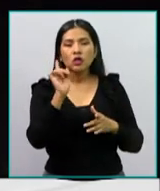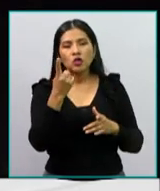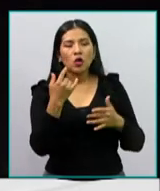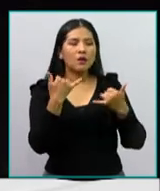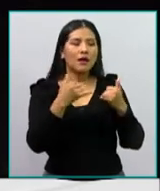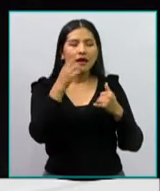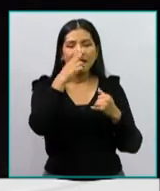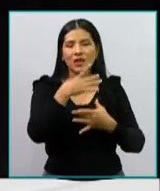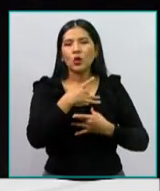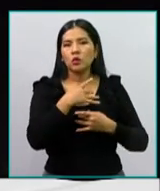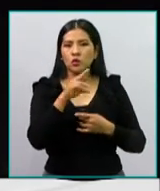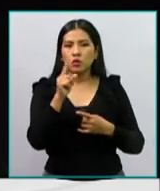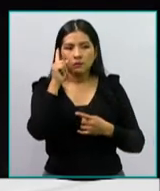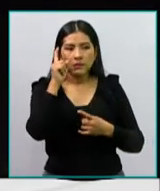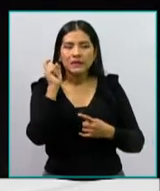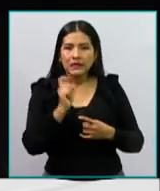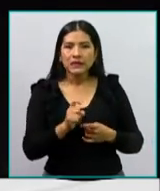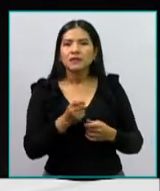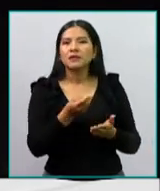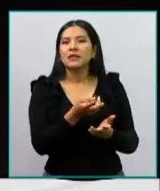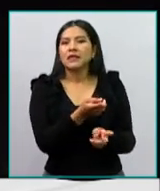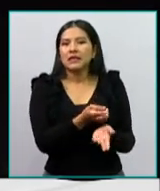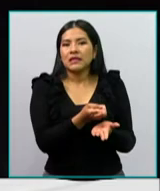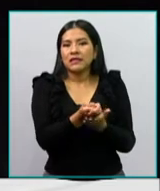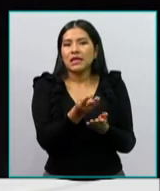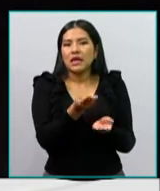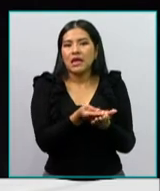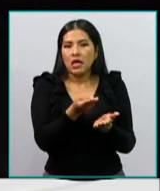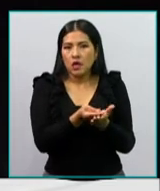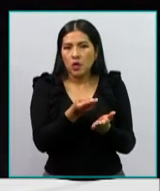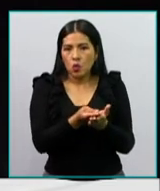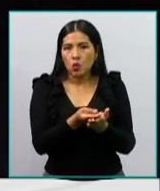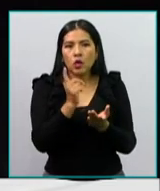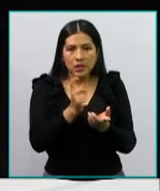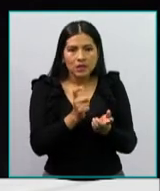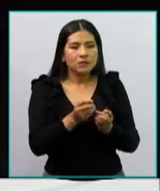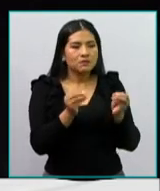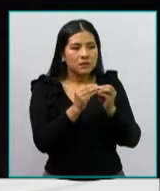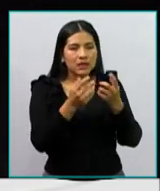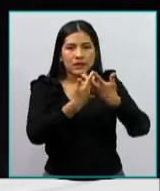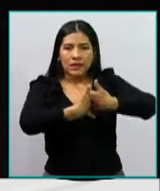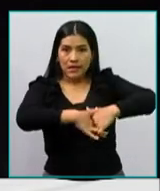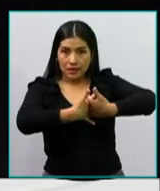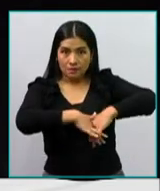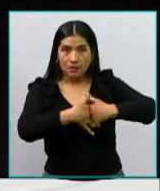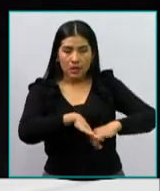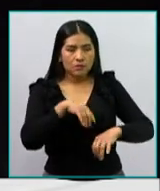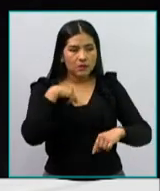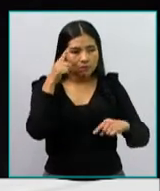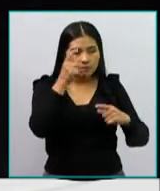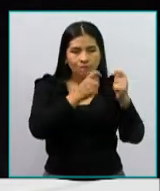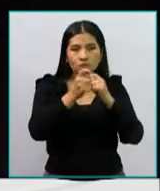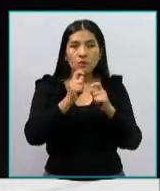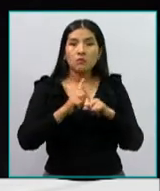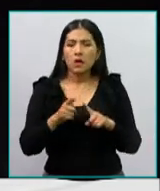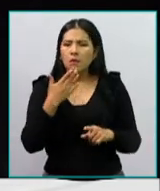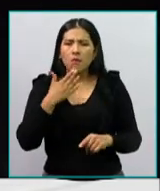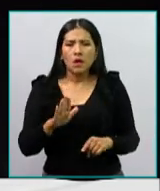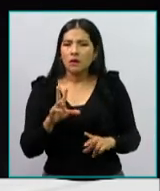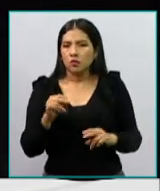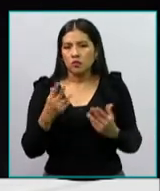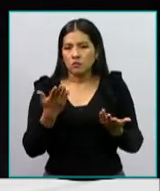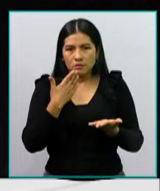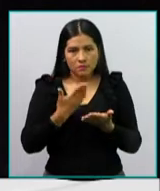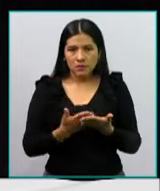más empresarial, de manera en la que realmente pueda generar recursos. Y mira, no me he ido mal, pero la